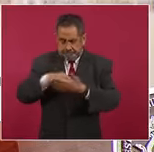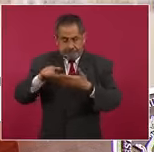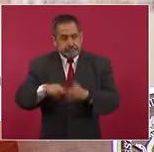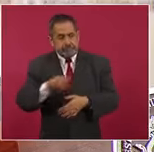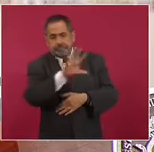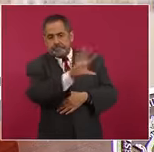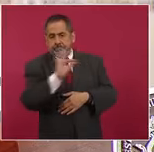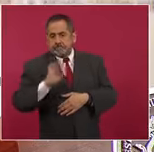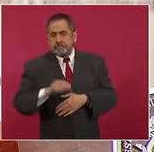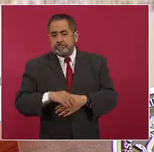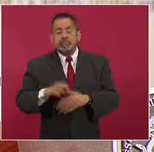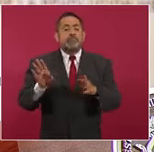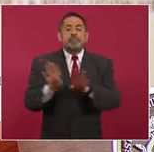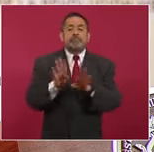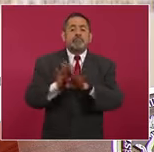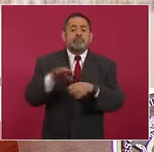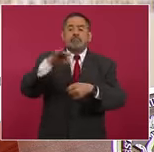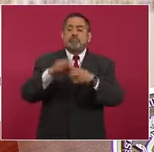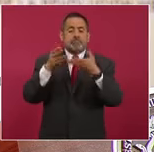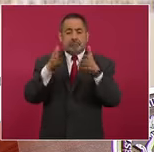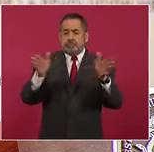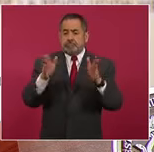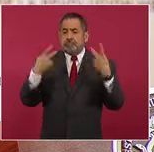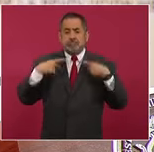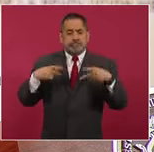en elecciones abiertas.